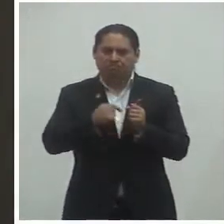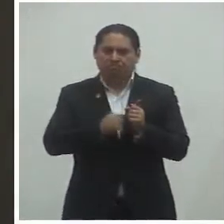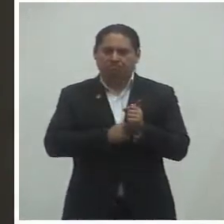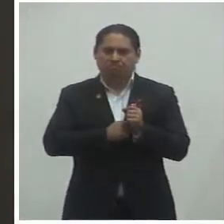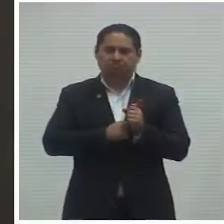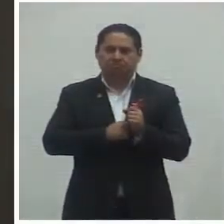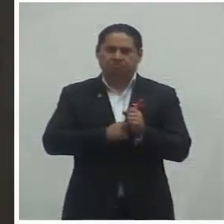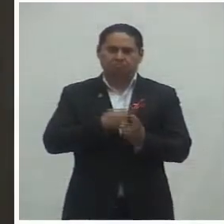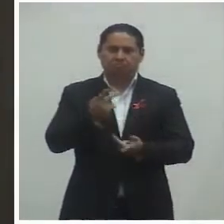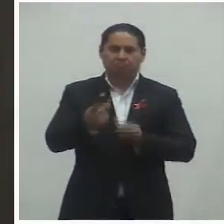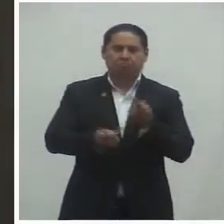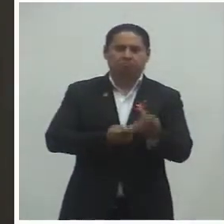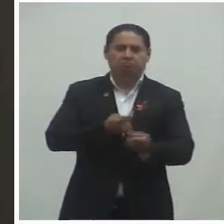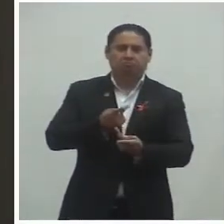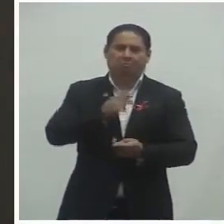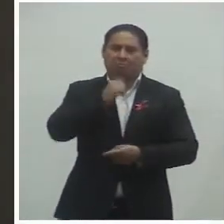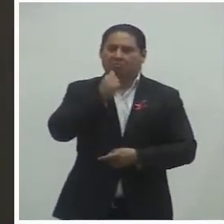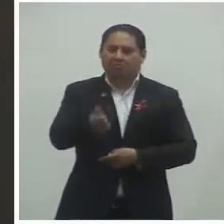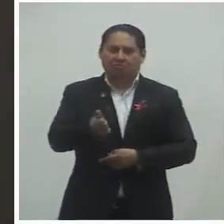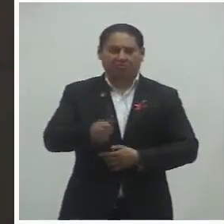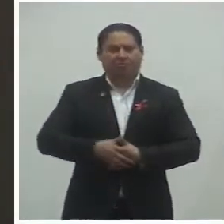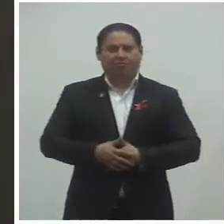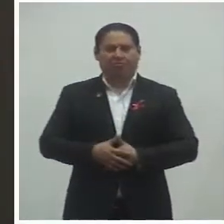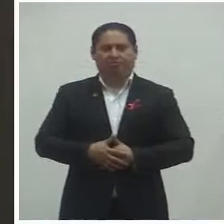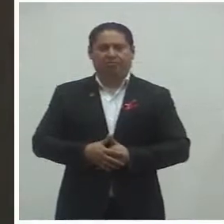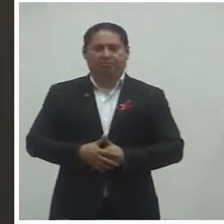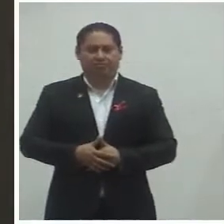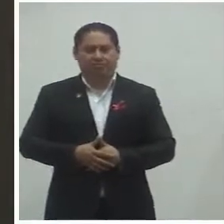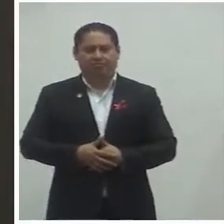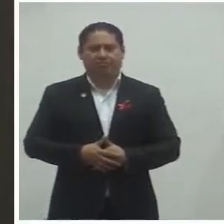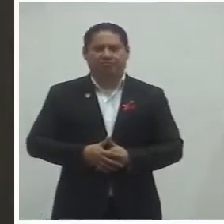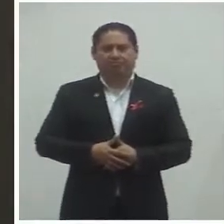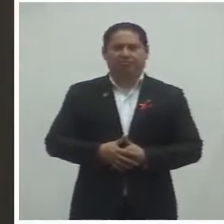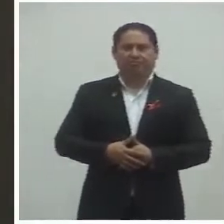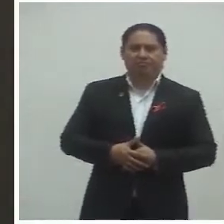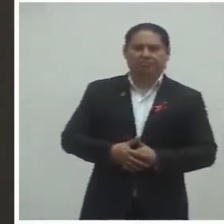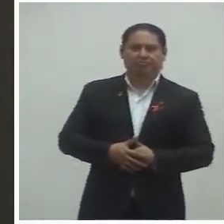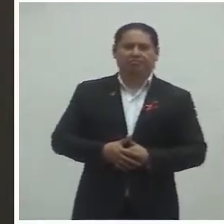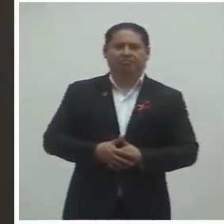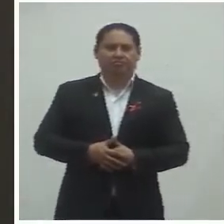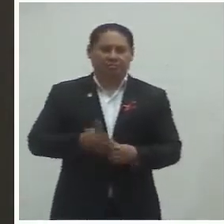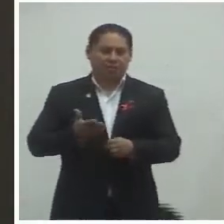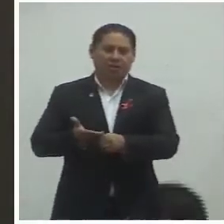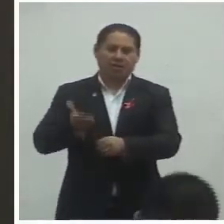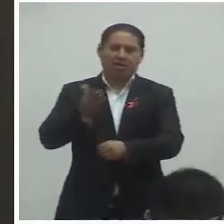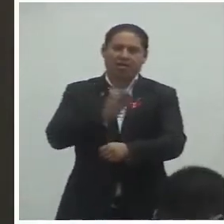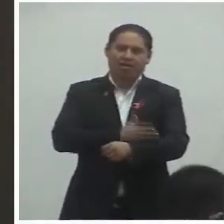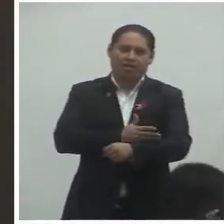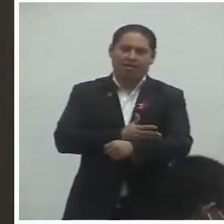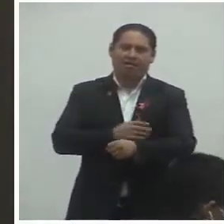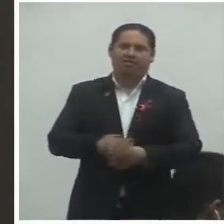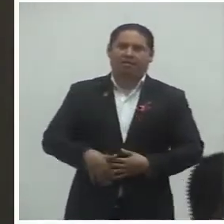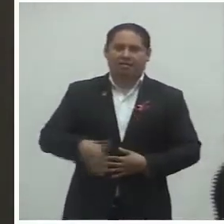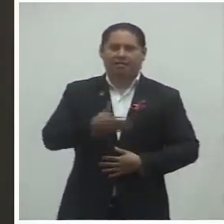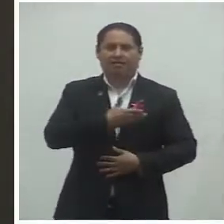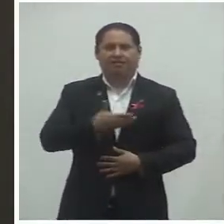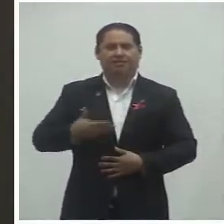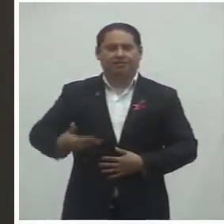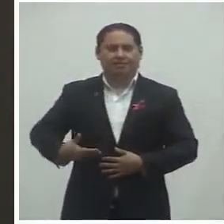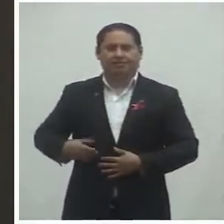hubieran cuestionamientos mayores. Sencillamente, antes, el